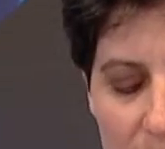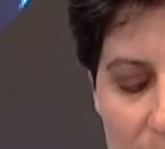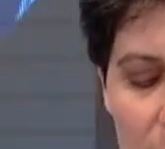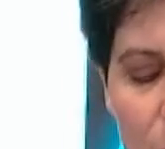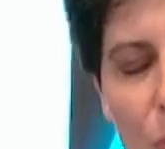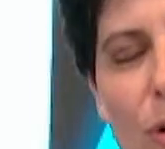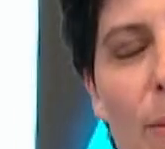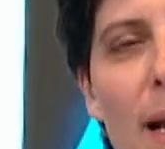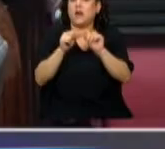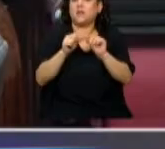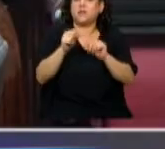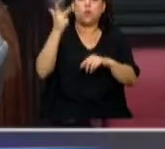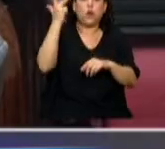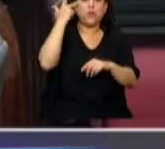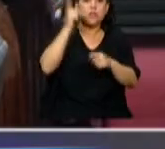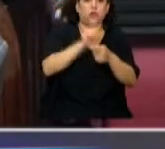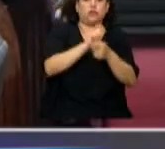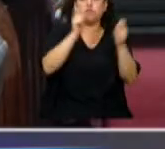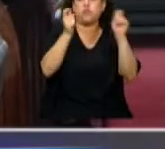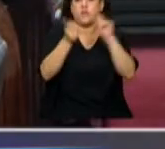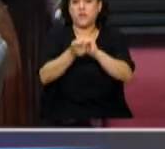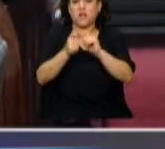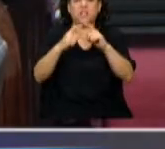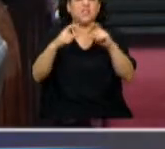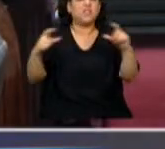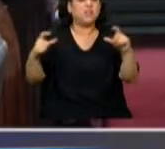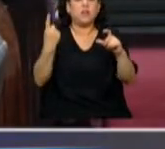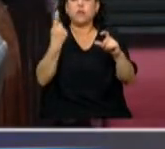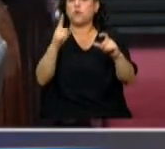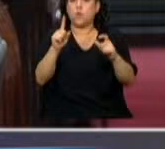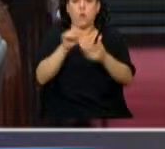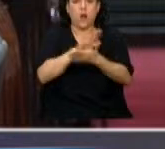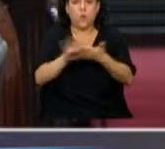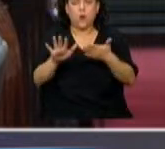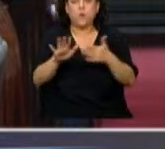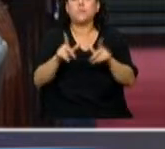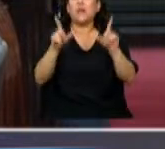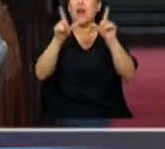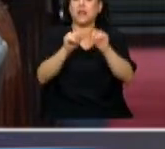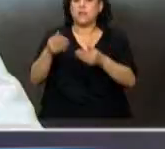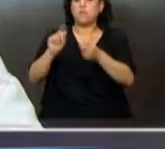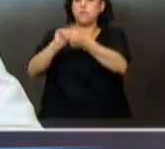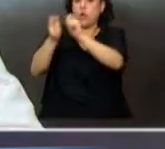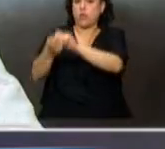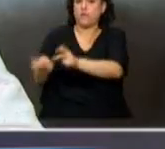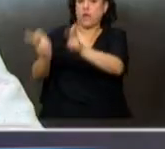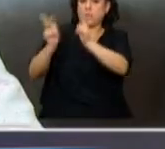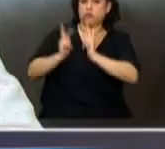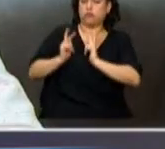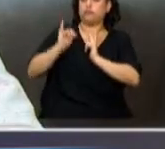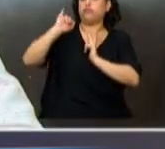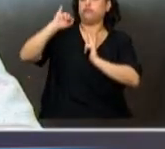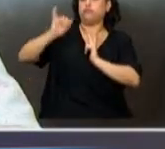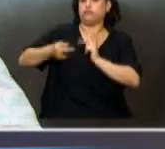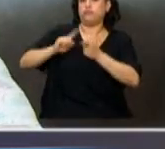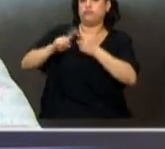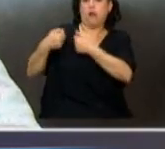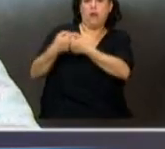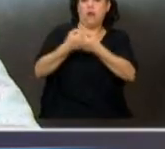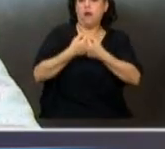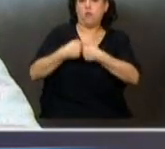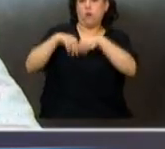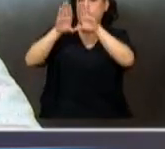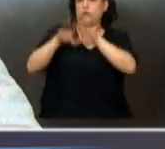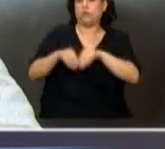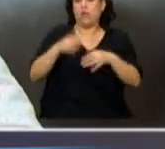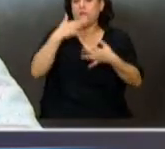años atrás, producto de mala praxis. Esta ley lo que busca es establecer criterios, ¿no?, que tienen que ver con la seguridad